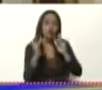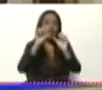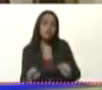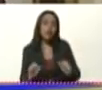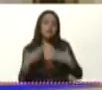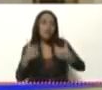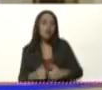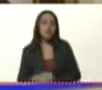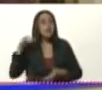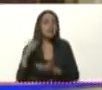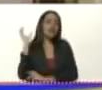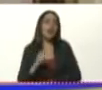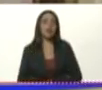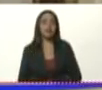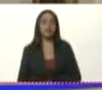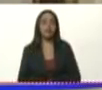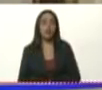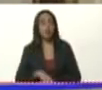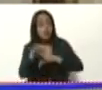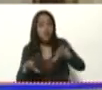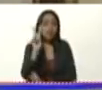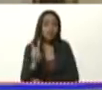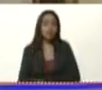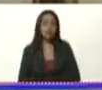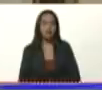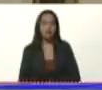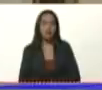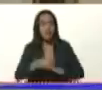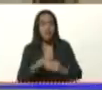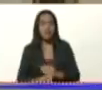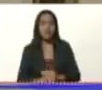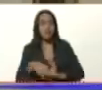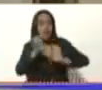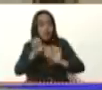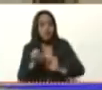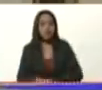Aquí está, esto es un tapaboca de esos que uno compra por la calle.